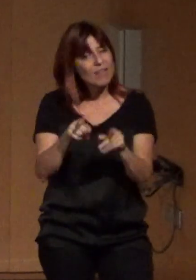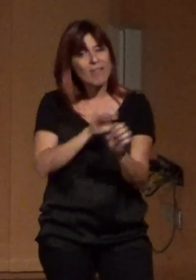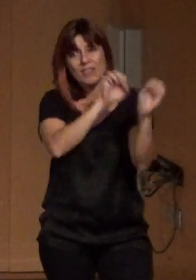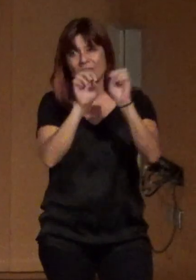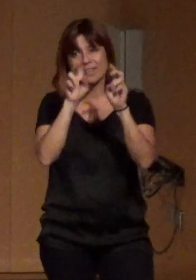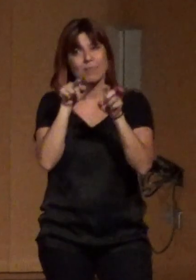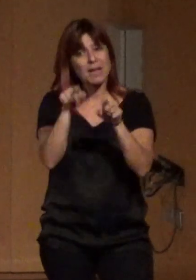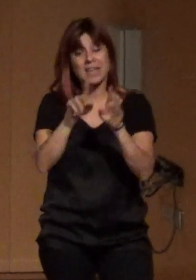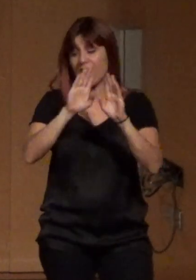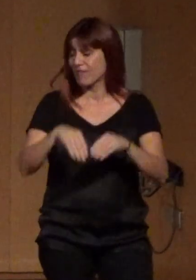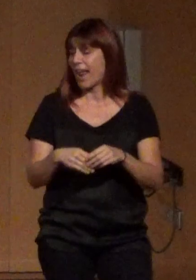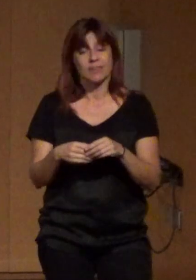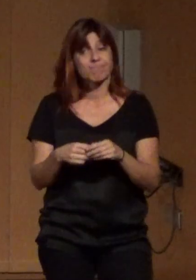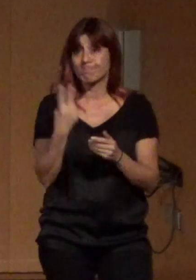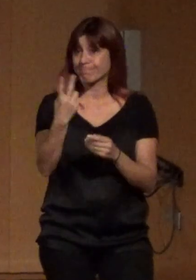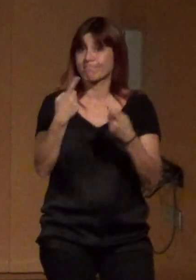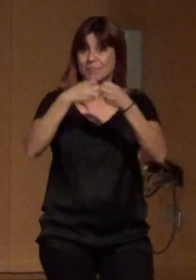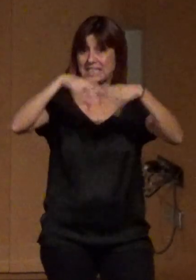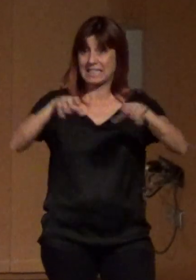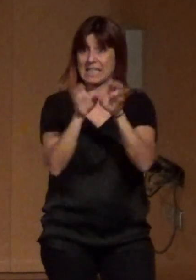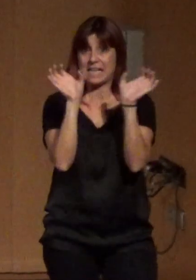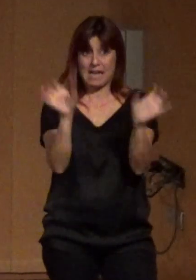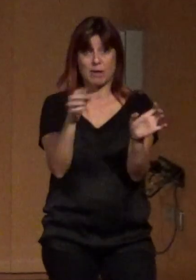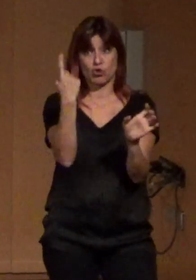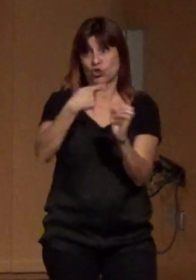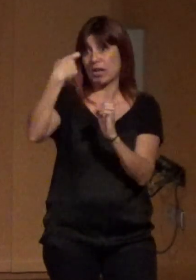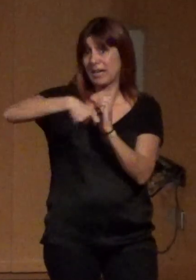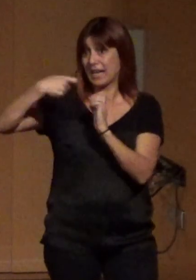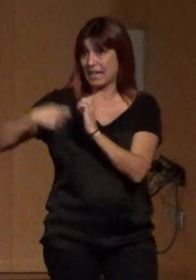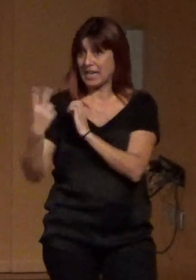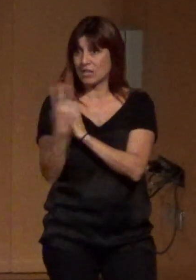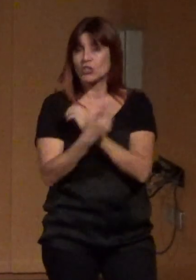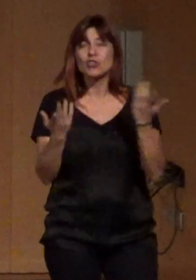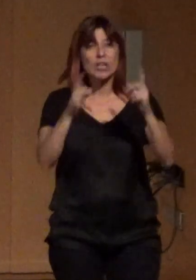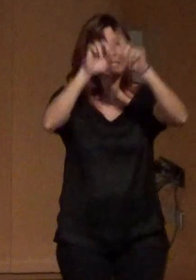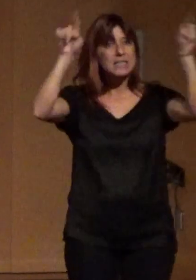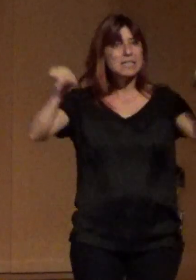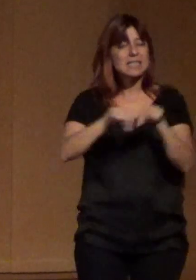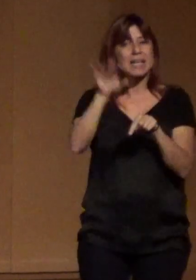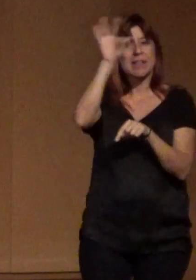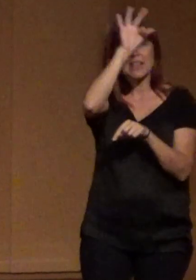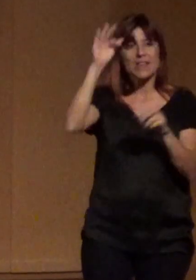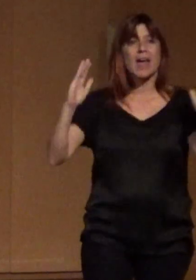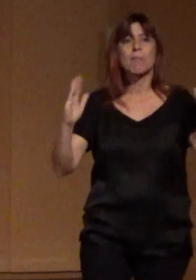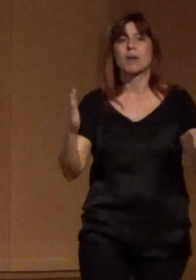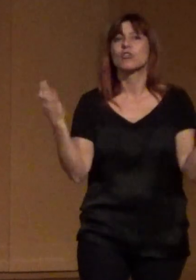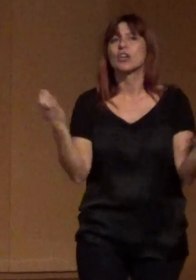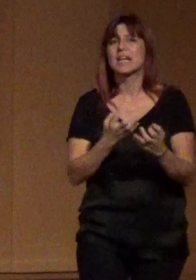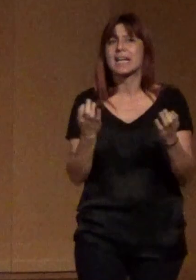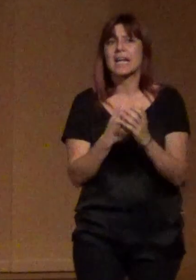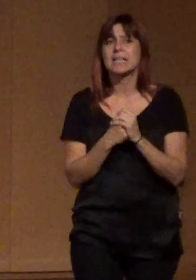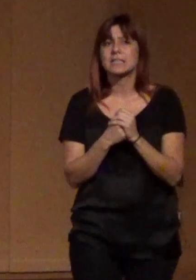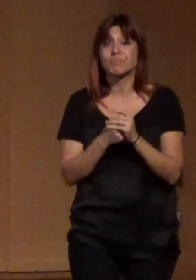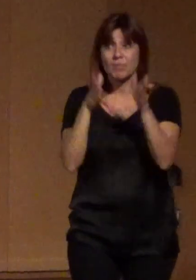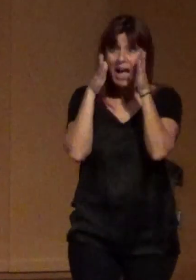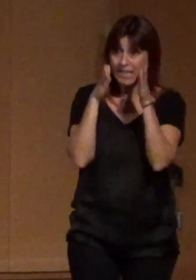2 sistemas atencionales, al anterior y el posterior, y nosotros el paradigma sería en la disfunción de predominio anterior, de